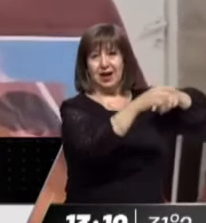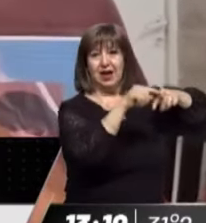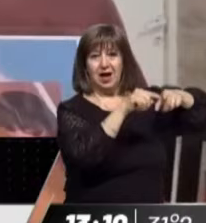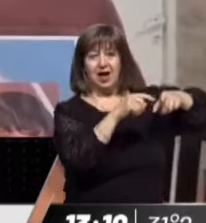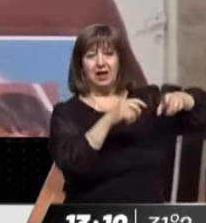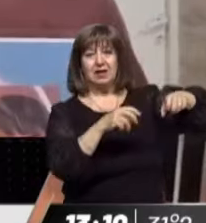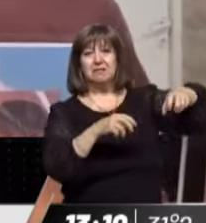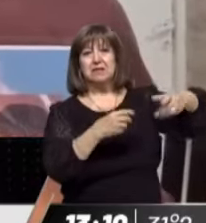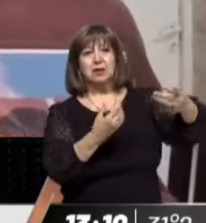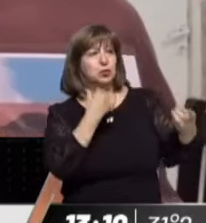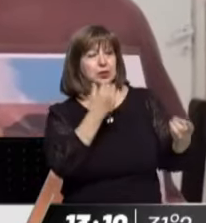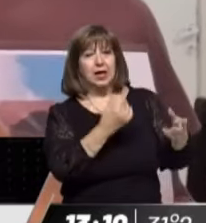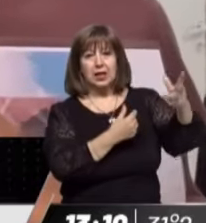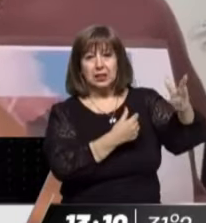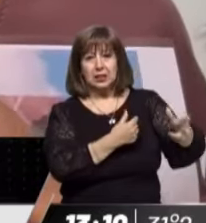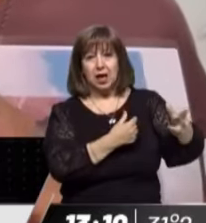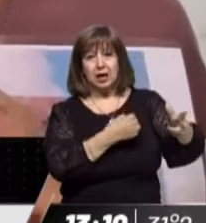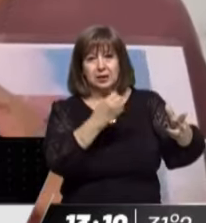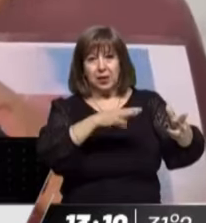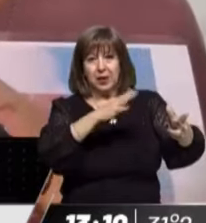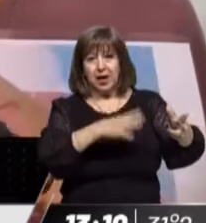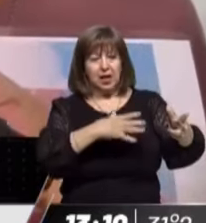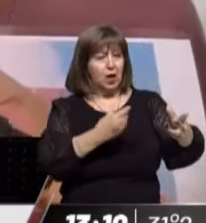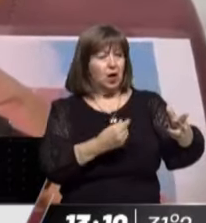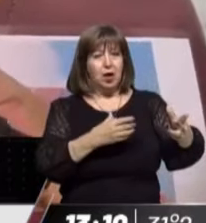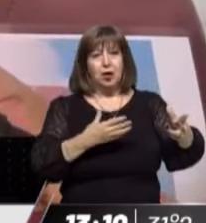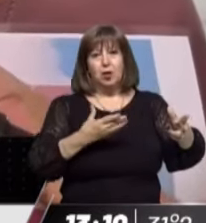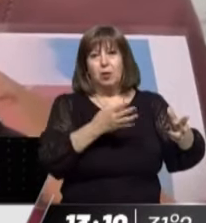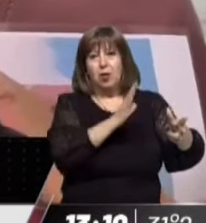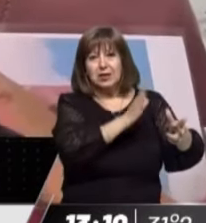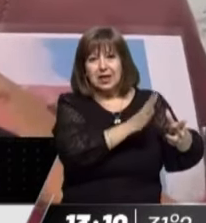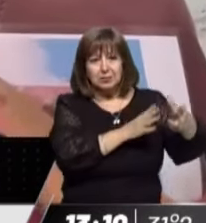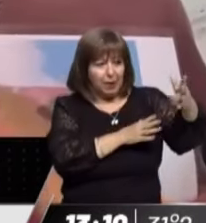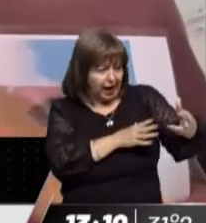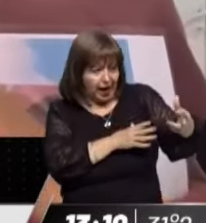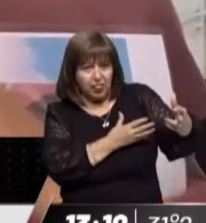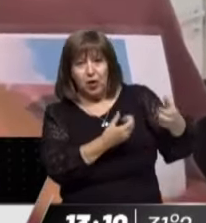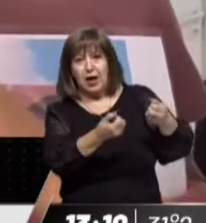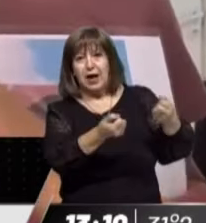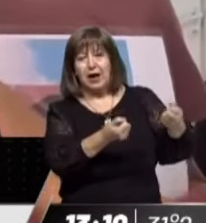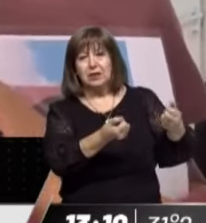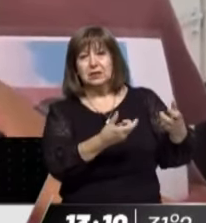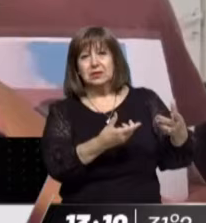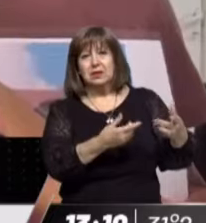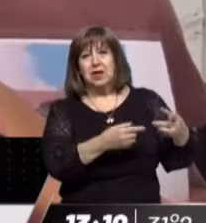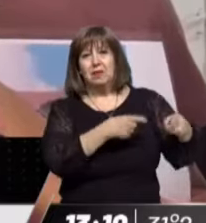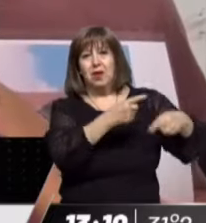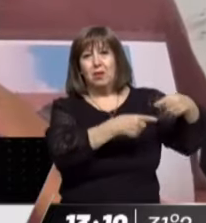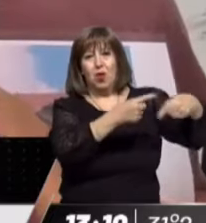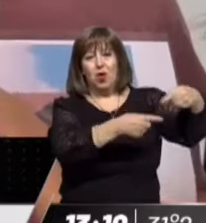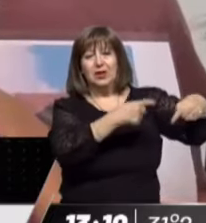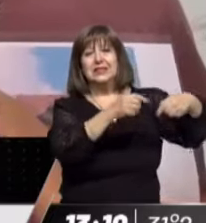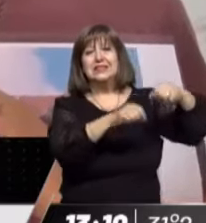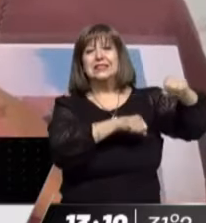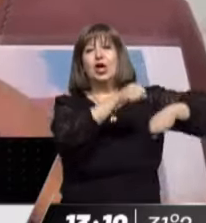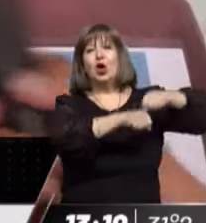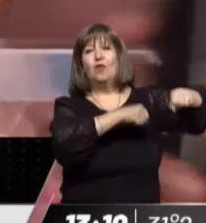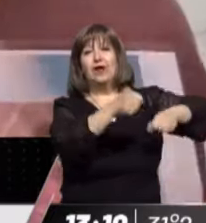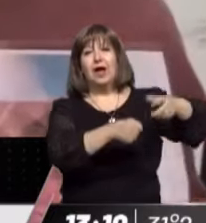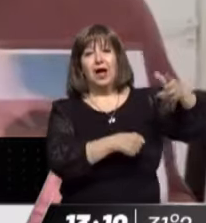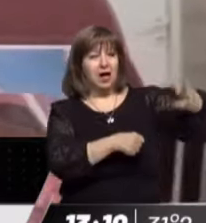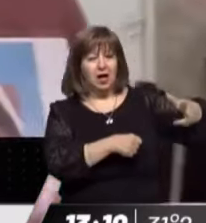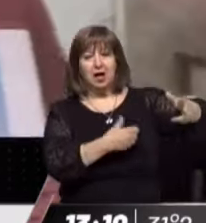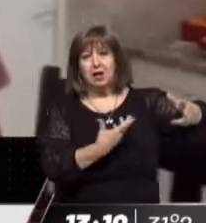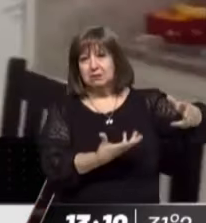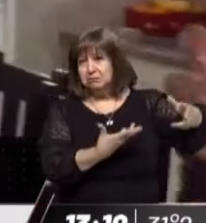en sí no sé si está bien estacionado o no está bien estacionado no es una ciclovía ahí donde estaba estacionado el copla